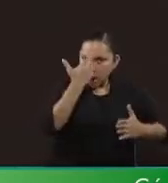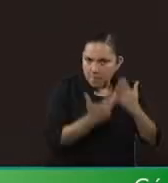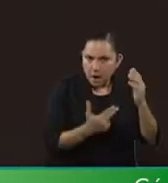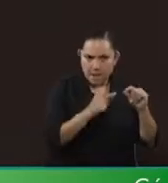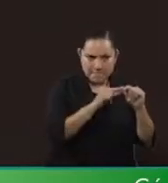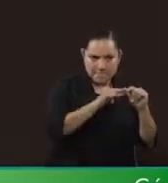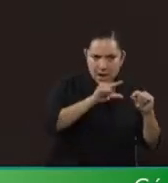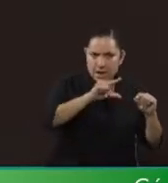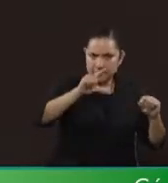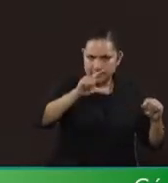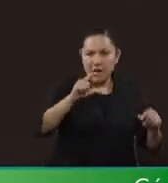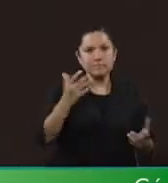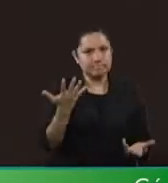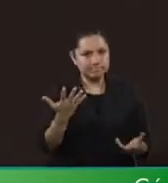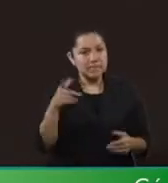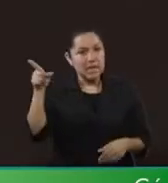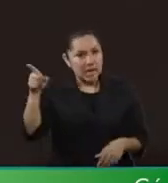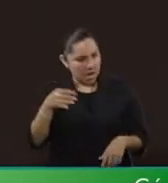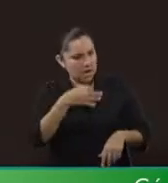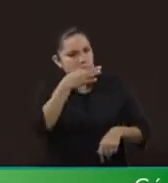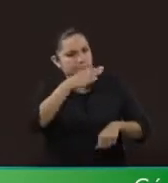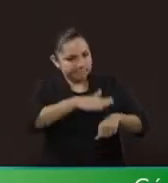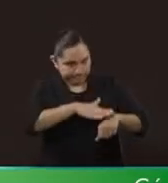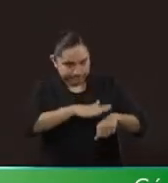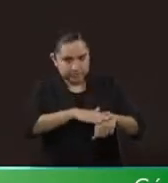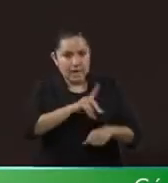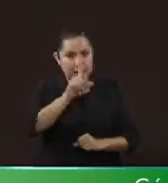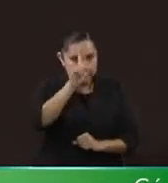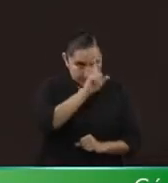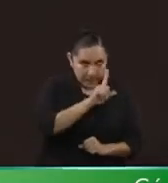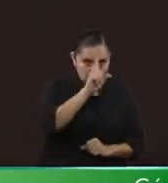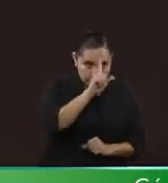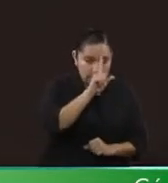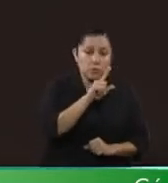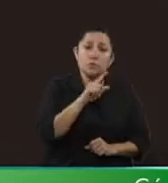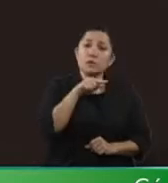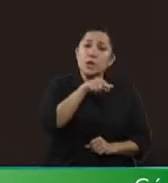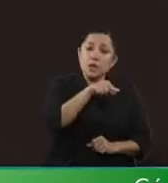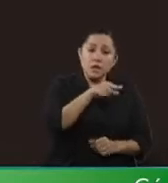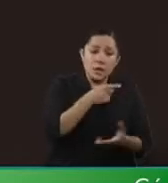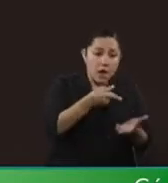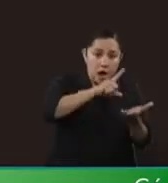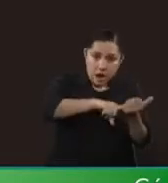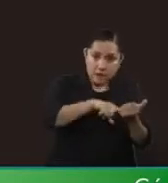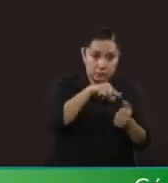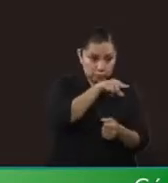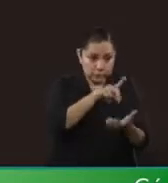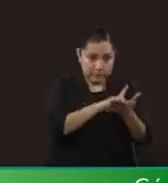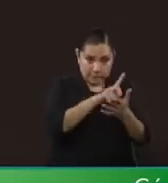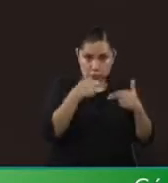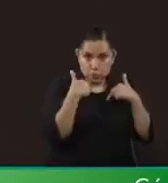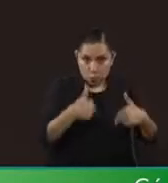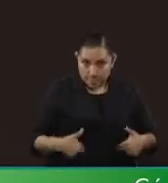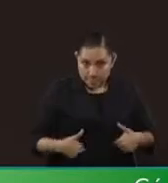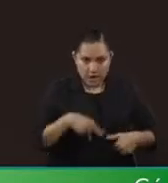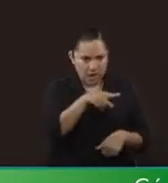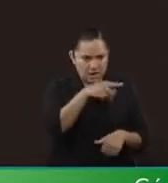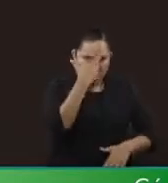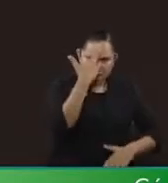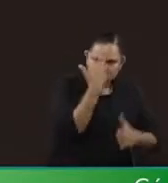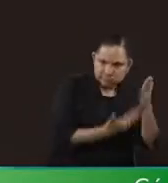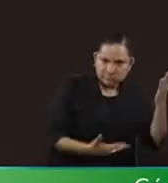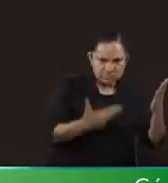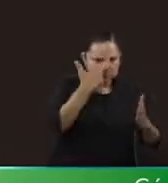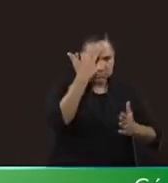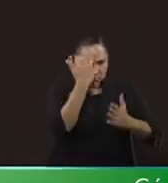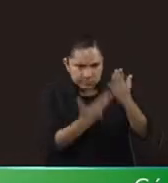tareas relacionadas con la seguridad pública y las investigaciones de denuncias de violaciones a los derechos humanos